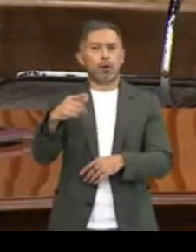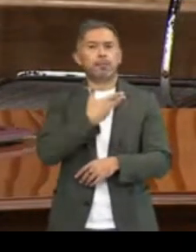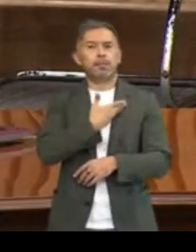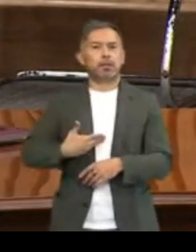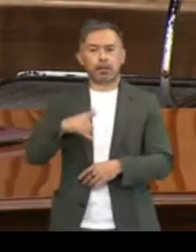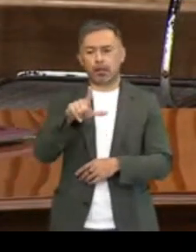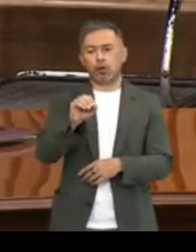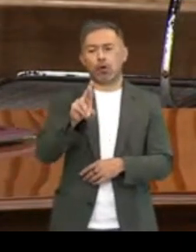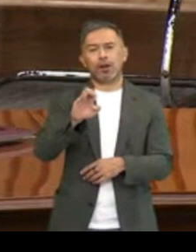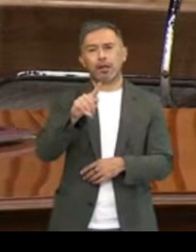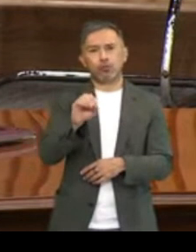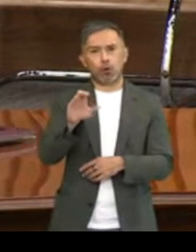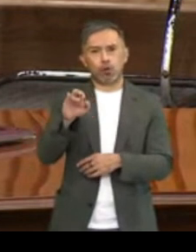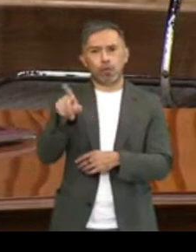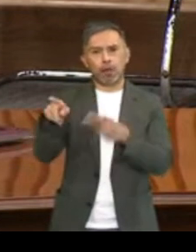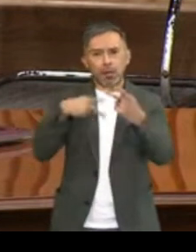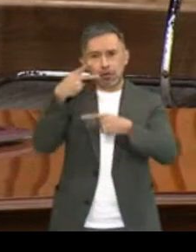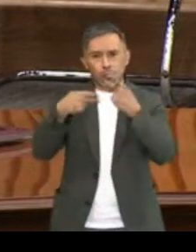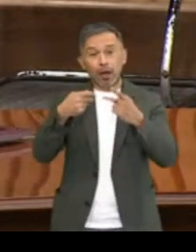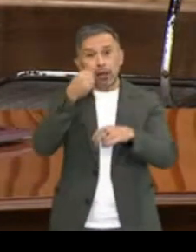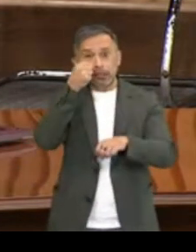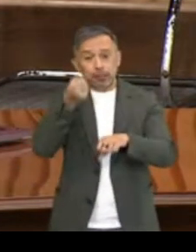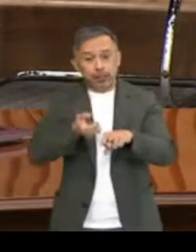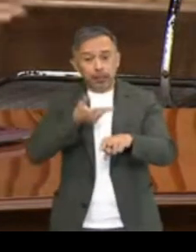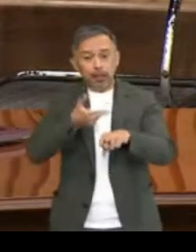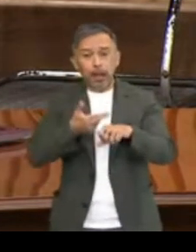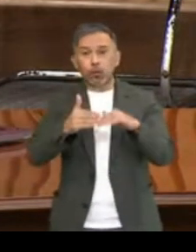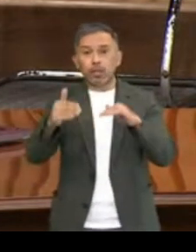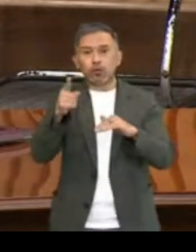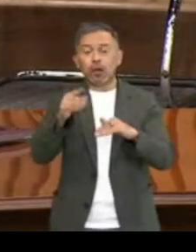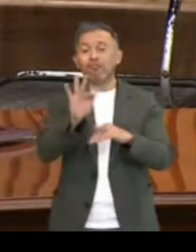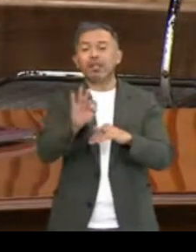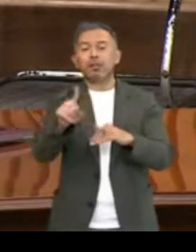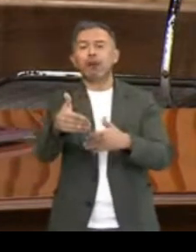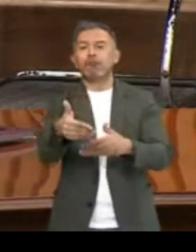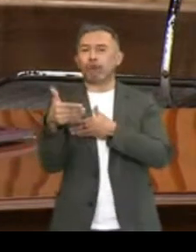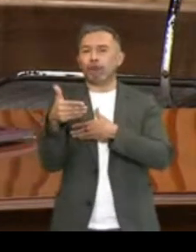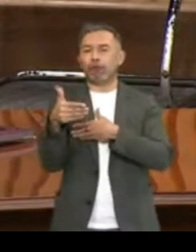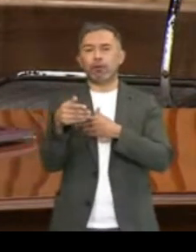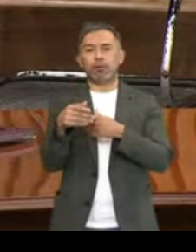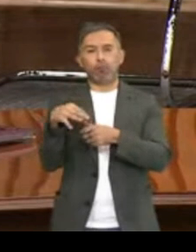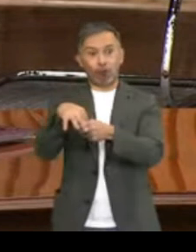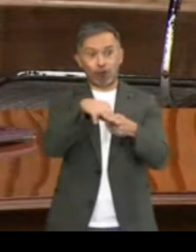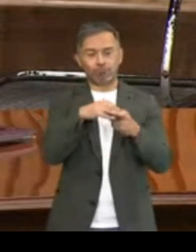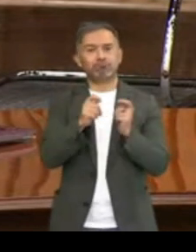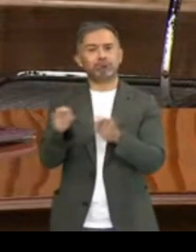adelantó la renovación de la Secretaría Ejecutiva, y hay que ponerlo muy claro aquí, lo dijeron de